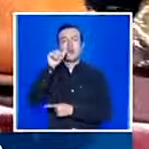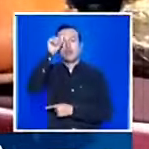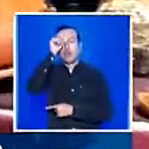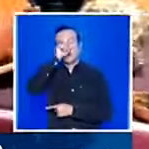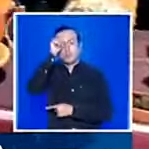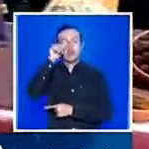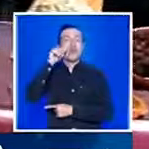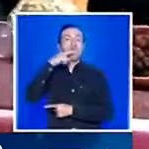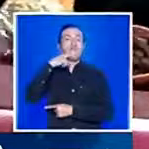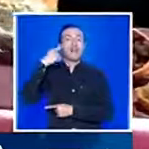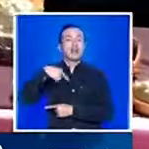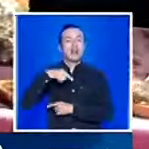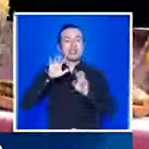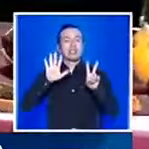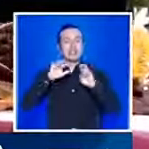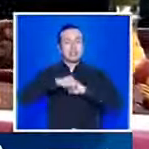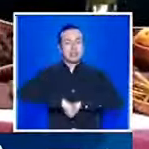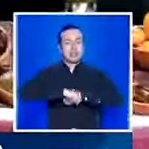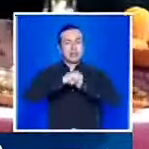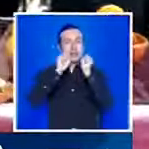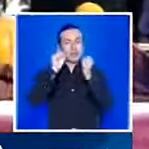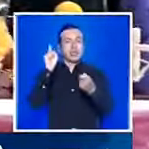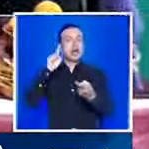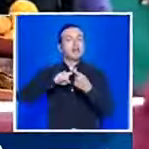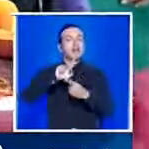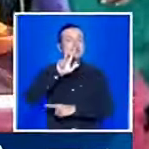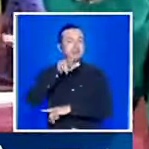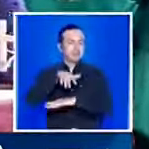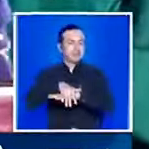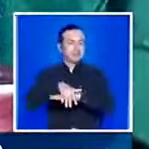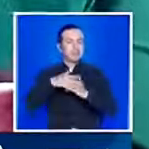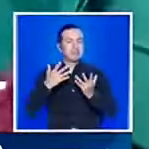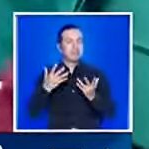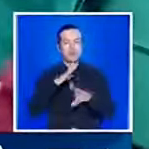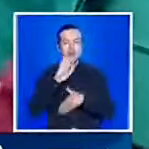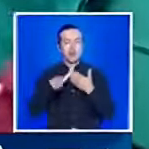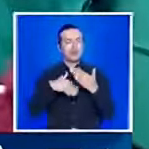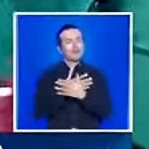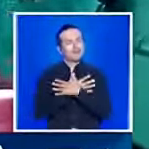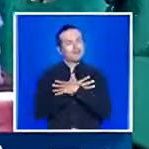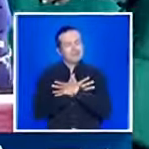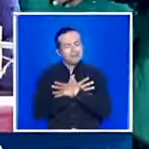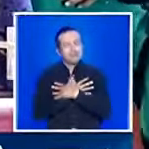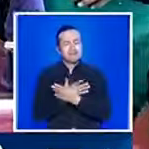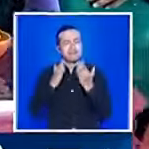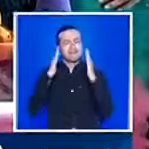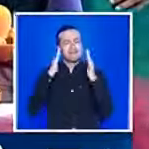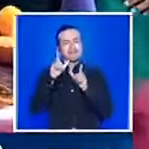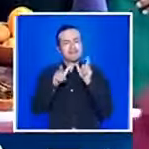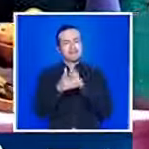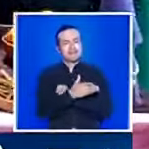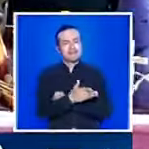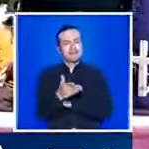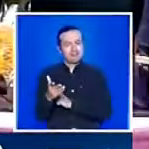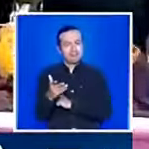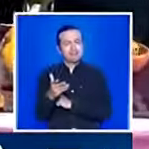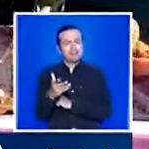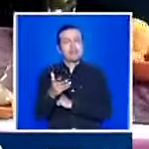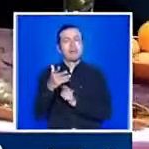y feriado se atiende de 7 de la mañana a 3 de la tarde. Y estamos con todo el cariño para atenderles a nuestra distinguida clientela, con